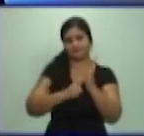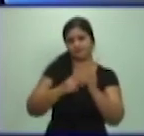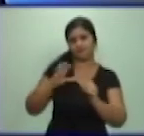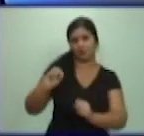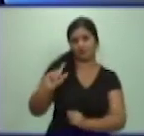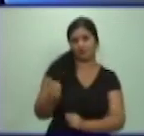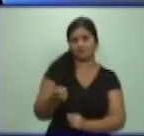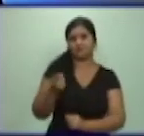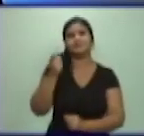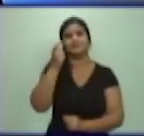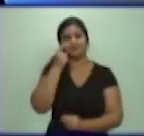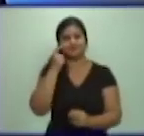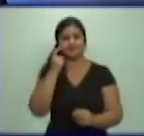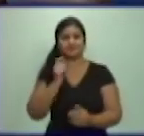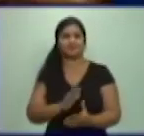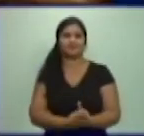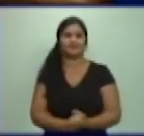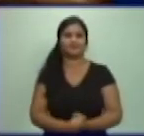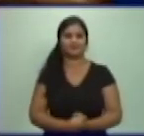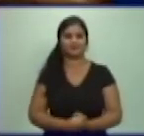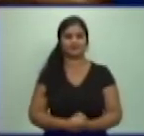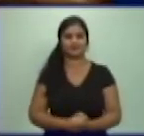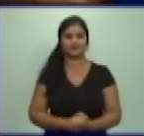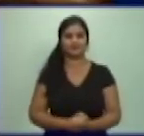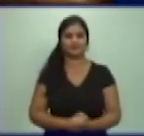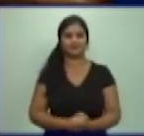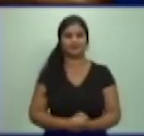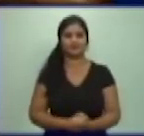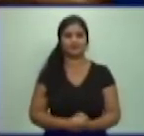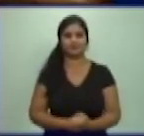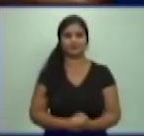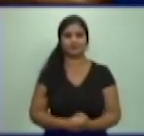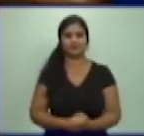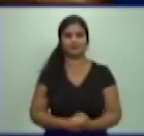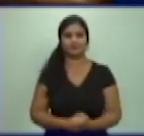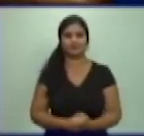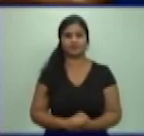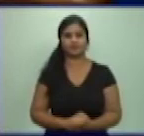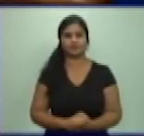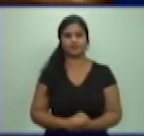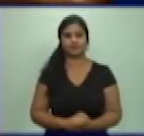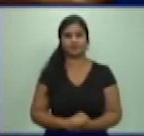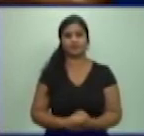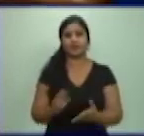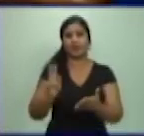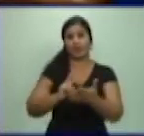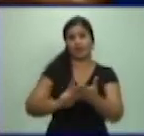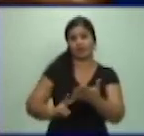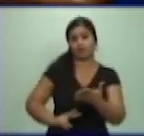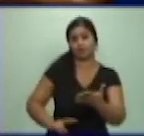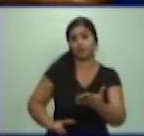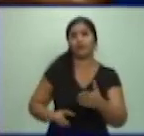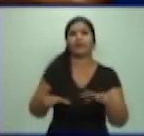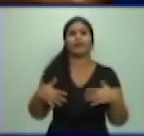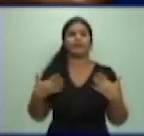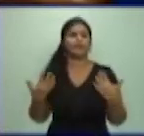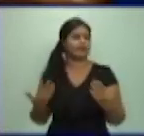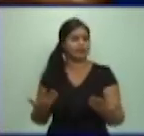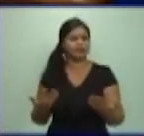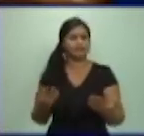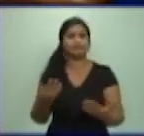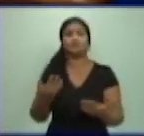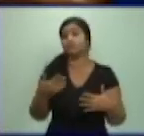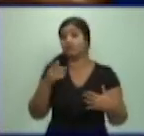puntuación. Dice: la lectura es como un sexto sentido. Si el hombre no hubiera inventado